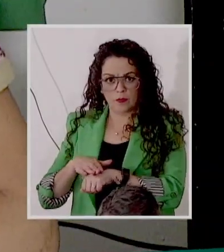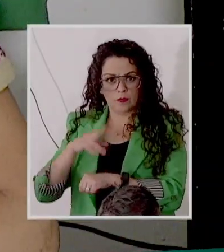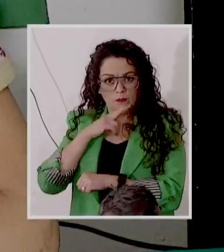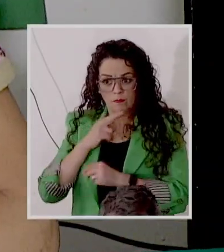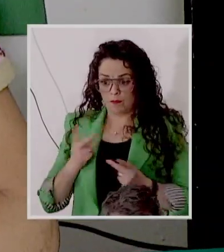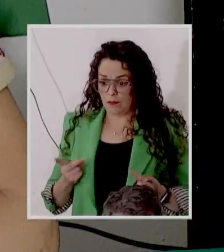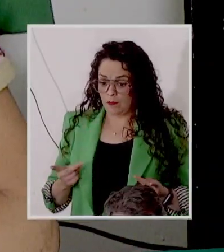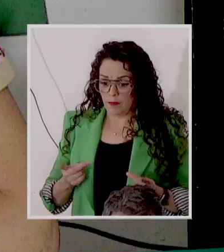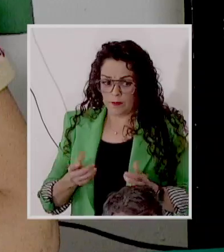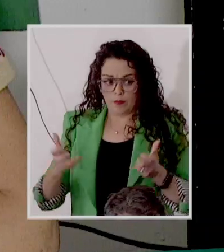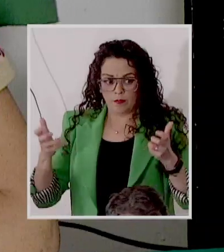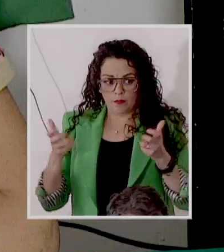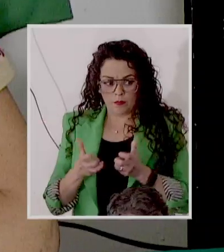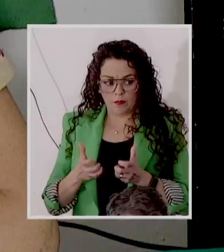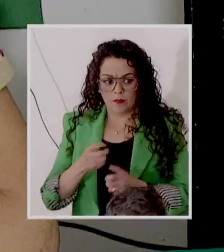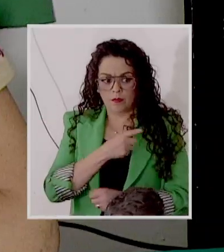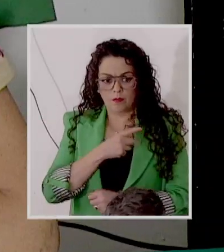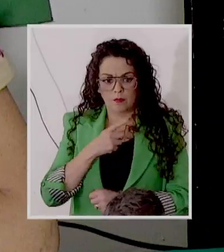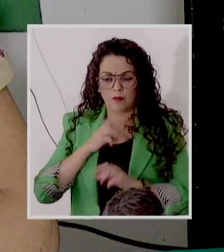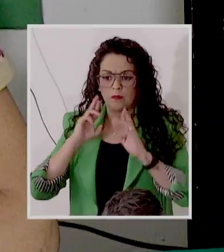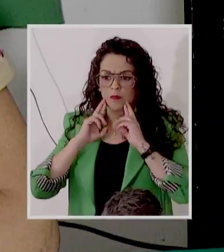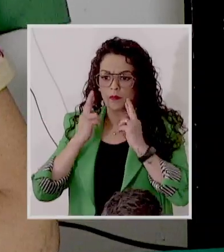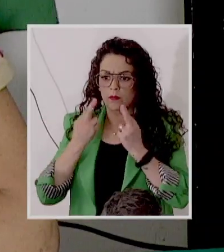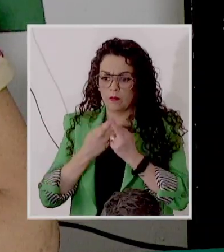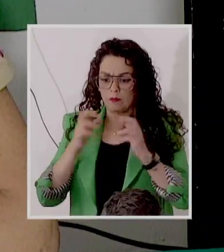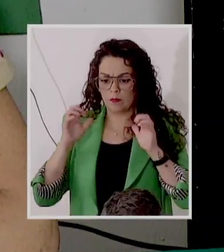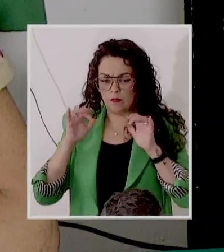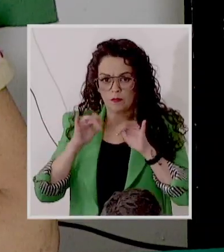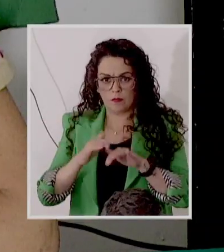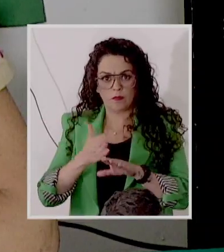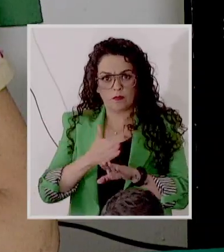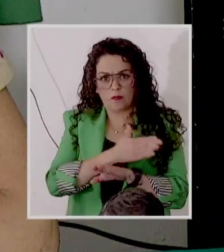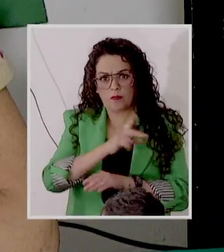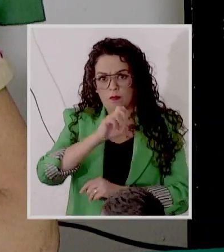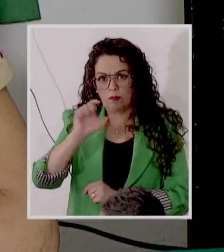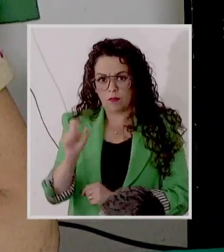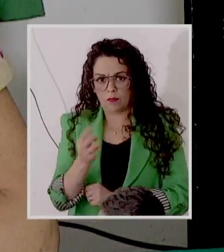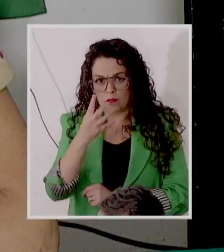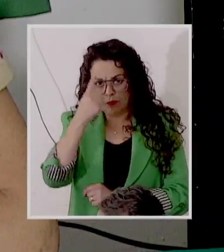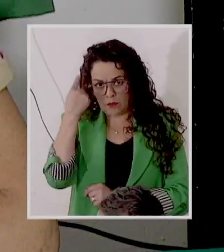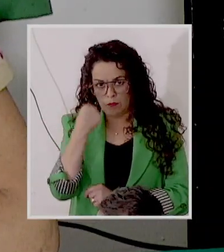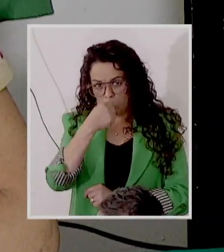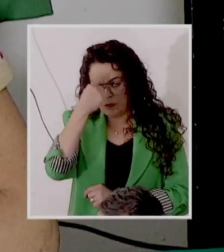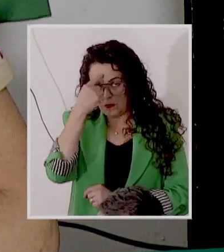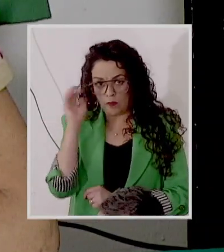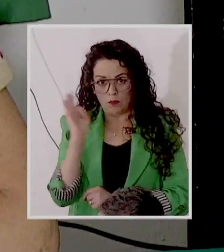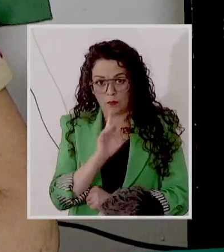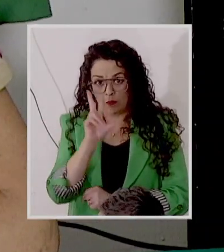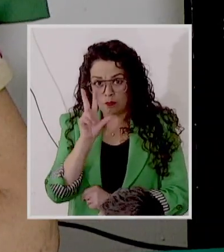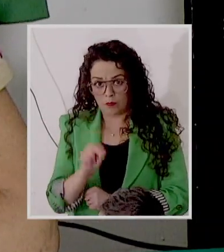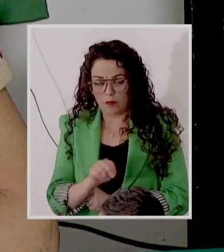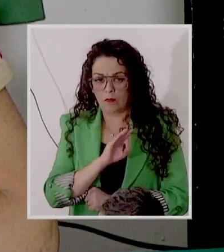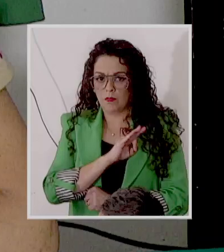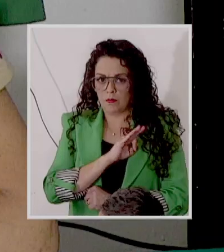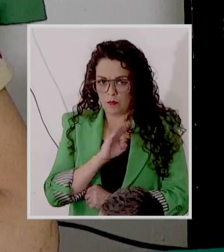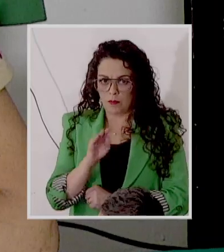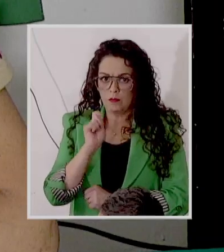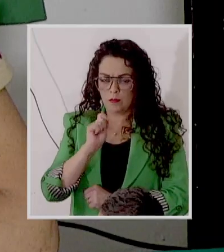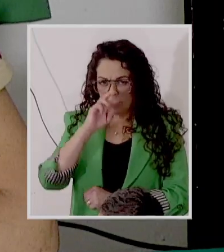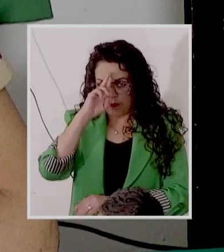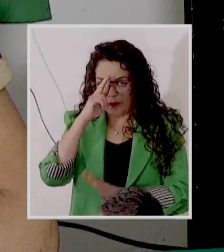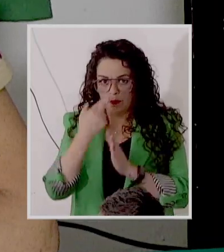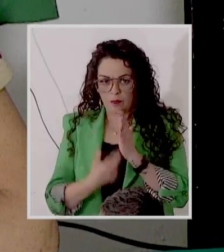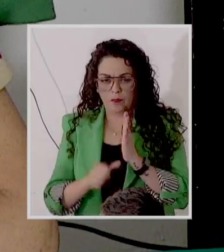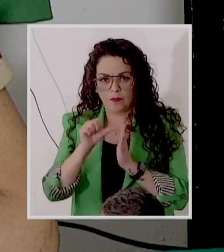inmediata debe citar al Pleno antes de 24 horas, ya que de no hacerlo así estaríamos cayendo en el supuesto del